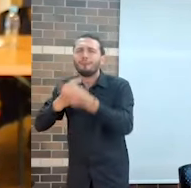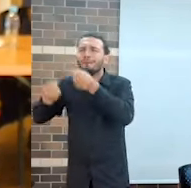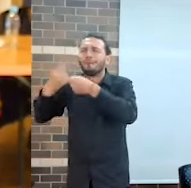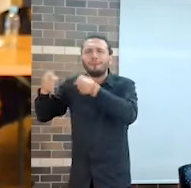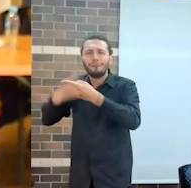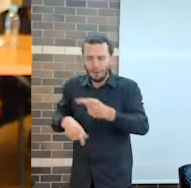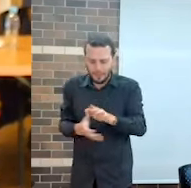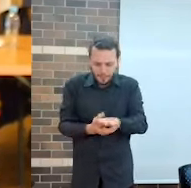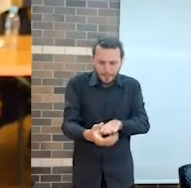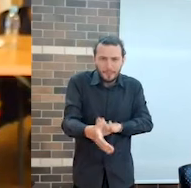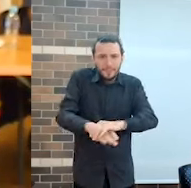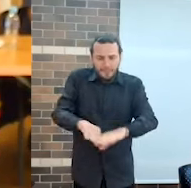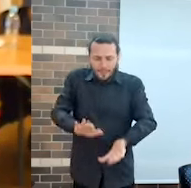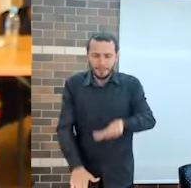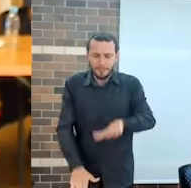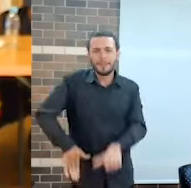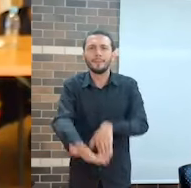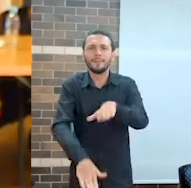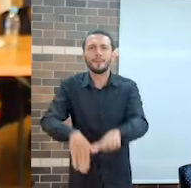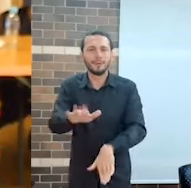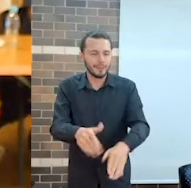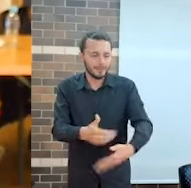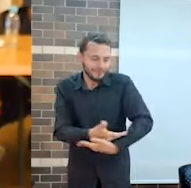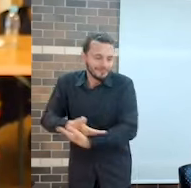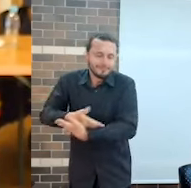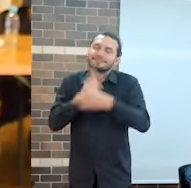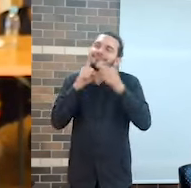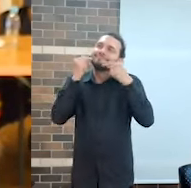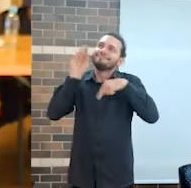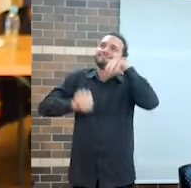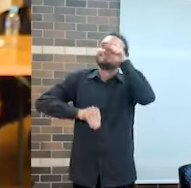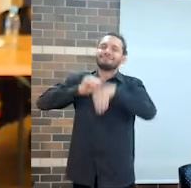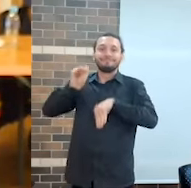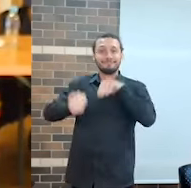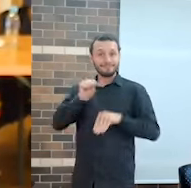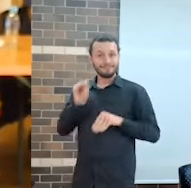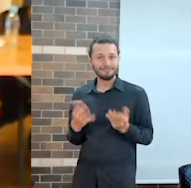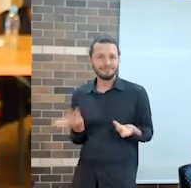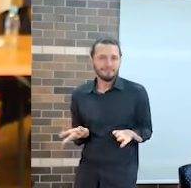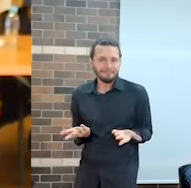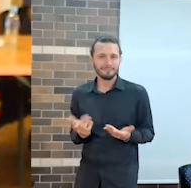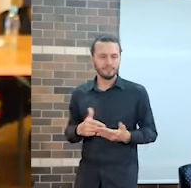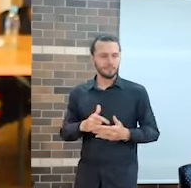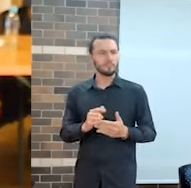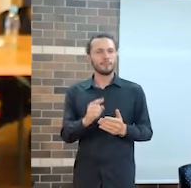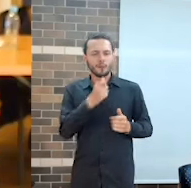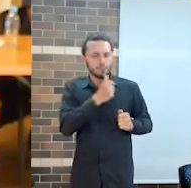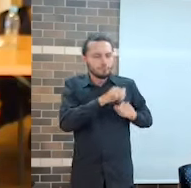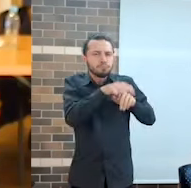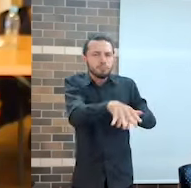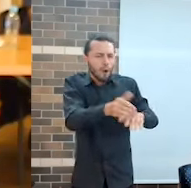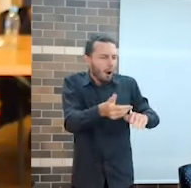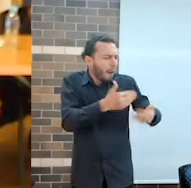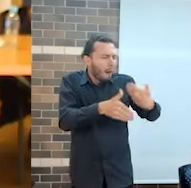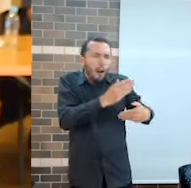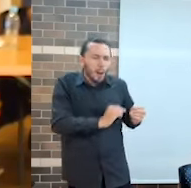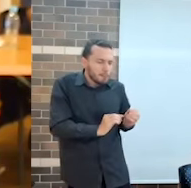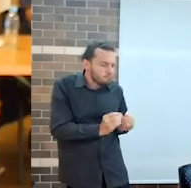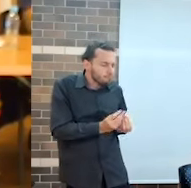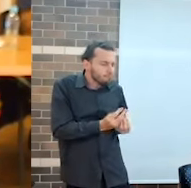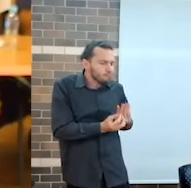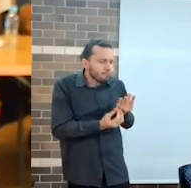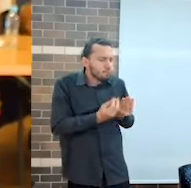dibuja en la sonrisa de los recién nacidos, que se purifica en los nacimientos de las aguas, que emerge